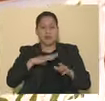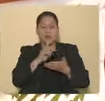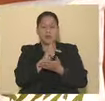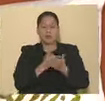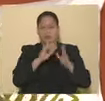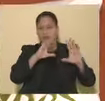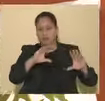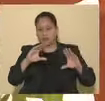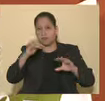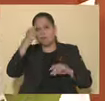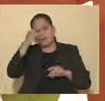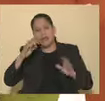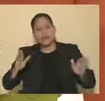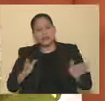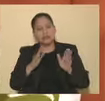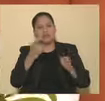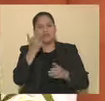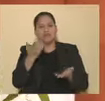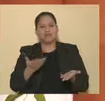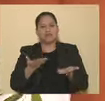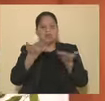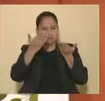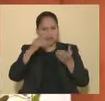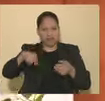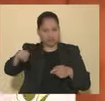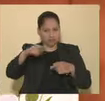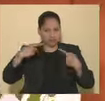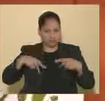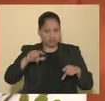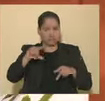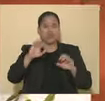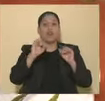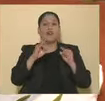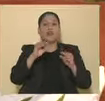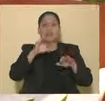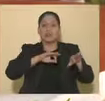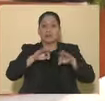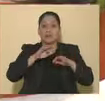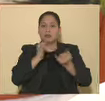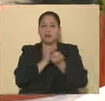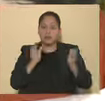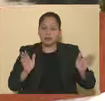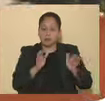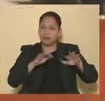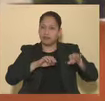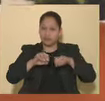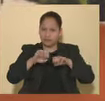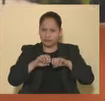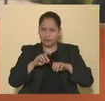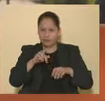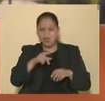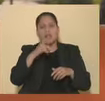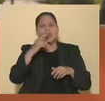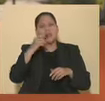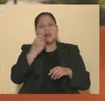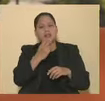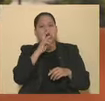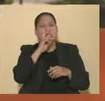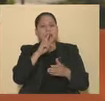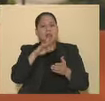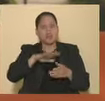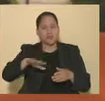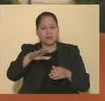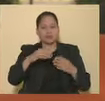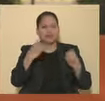capacitación para el impulso de la economía social de la Secretaría del Trabajo y Fomento al Empleo que está encaminado a mejorar las condiciones de